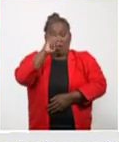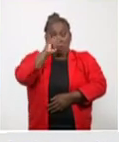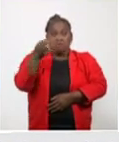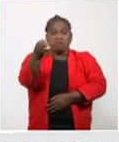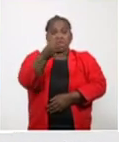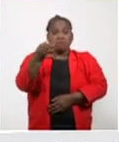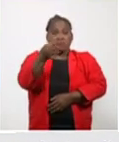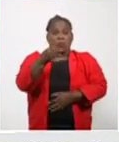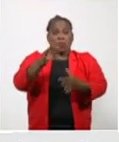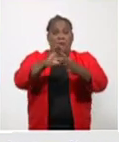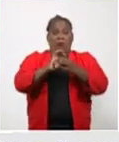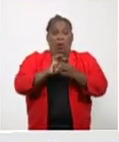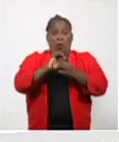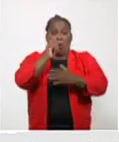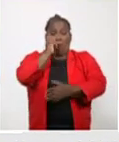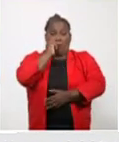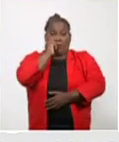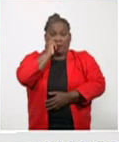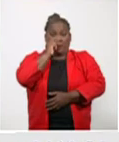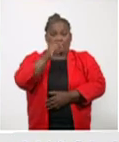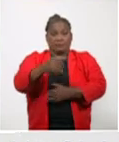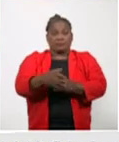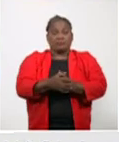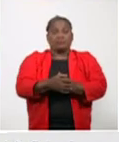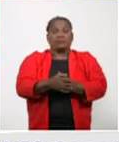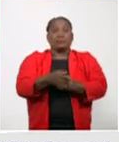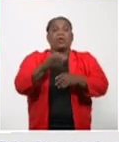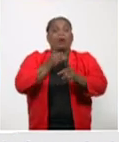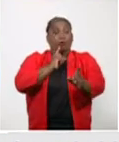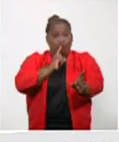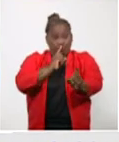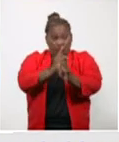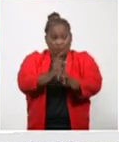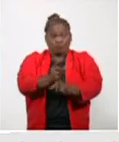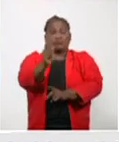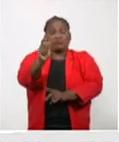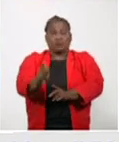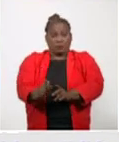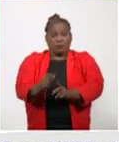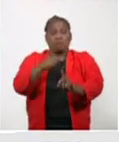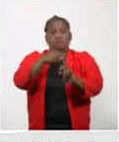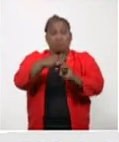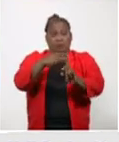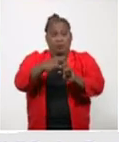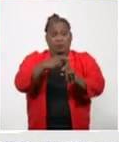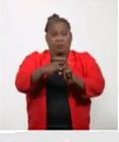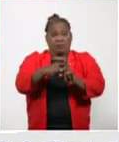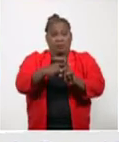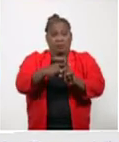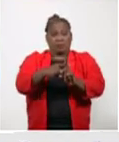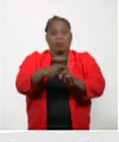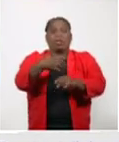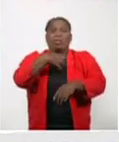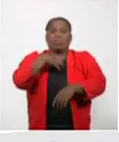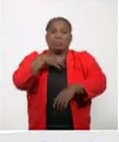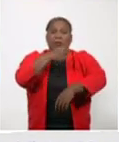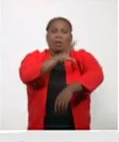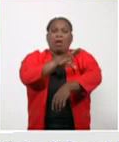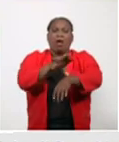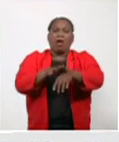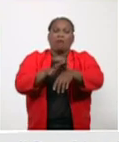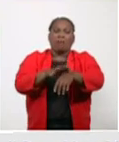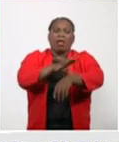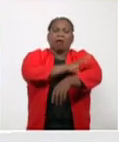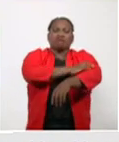en La Habana, antecedente de contacto de caso positivo, con algunas comorbilidades asociadas,